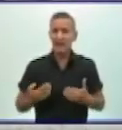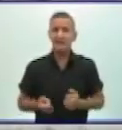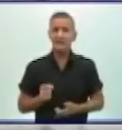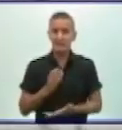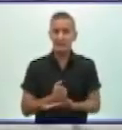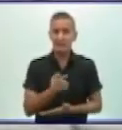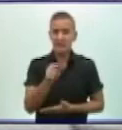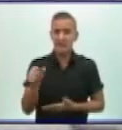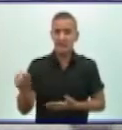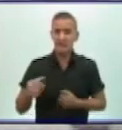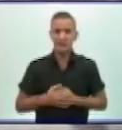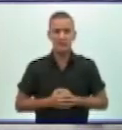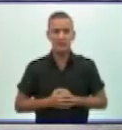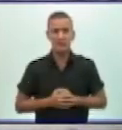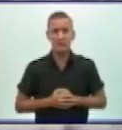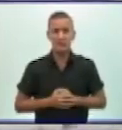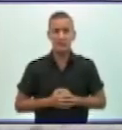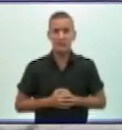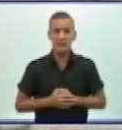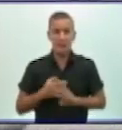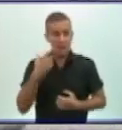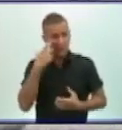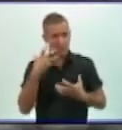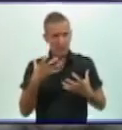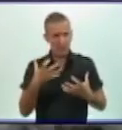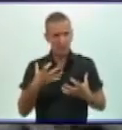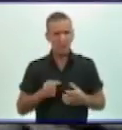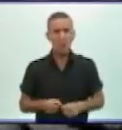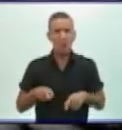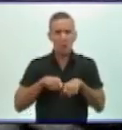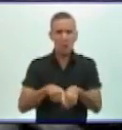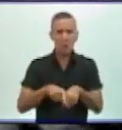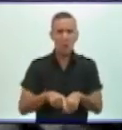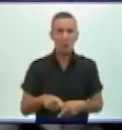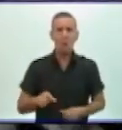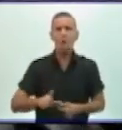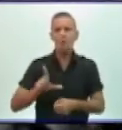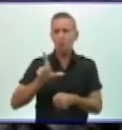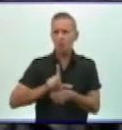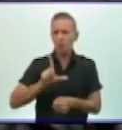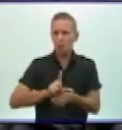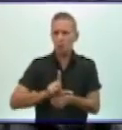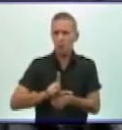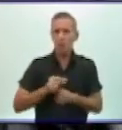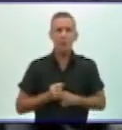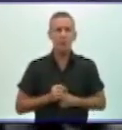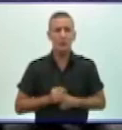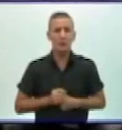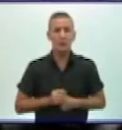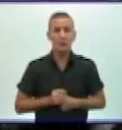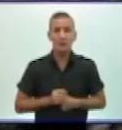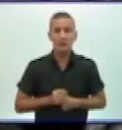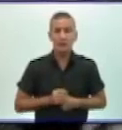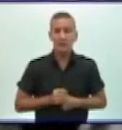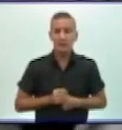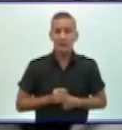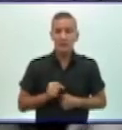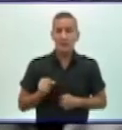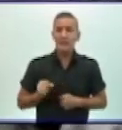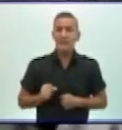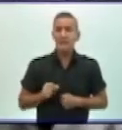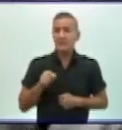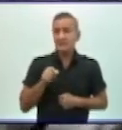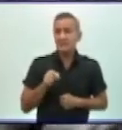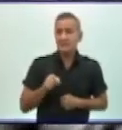los estudiantes con otros gremios, fundamentalmente con los obreros. Para lograrlo, Mella propuso que se implantara en la universidad la Declaración